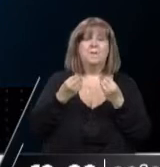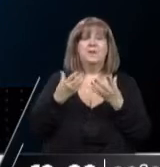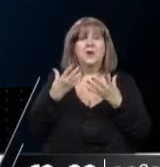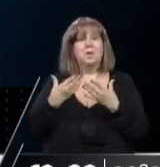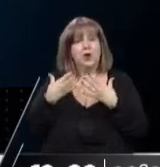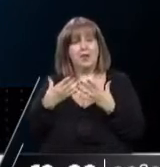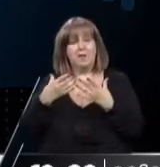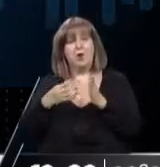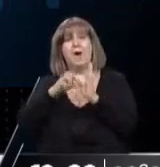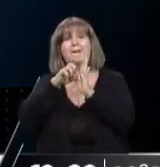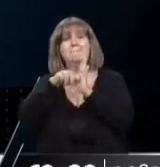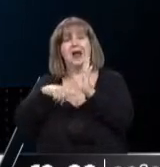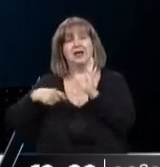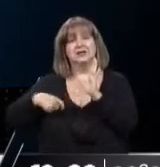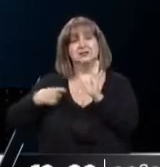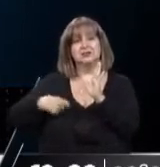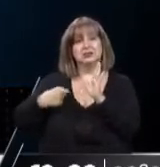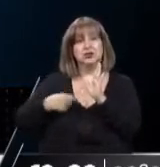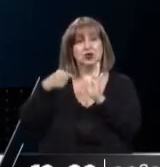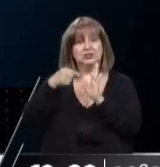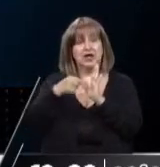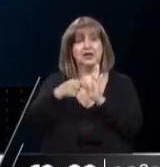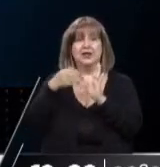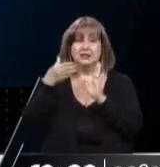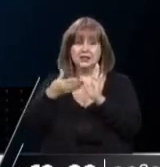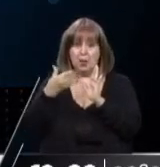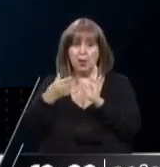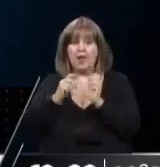transformando lo que son hasta la actualidad